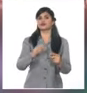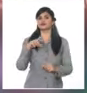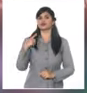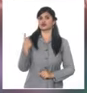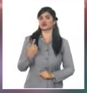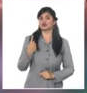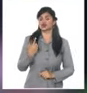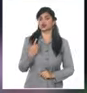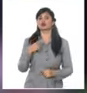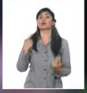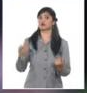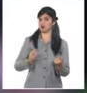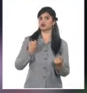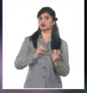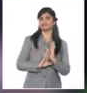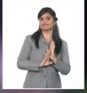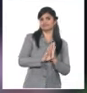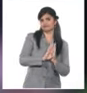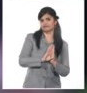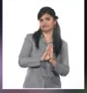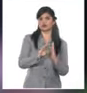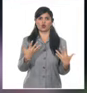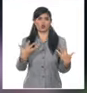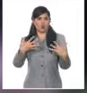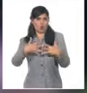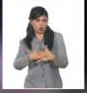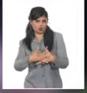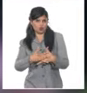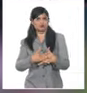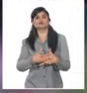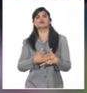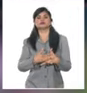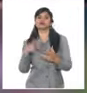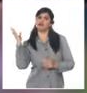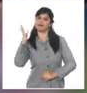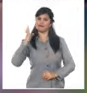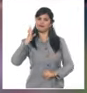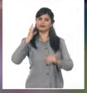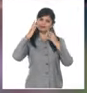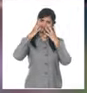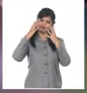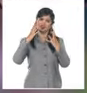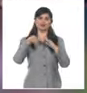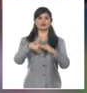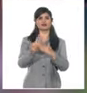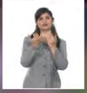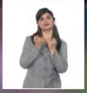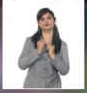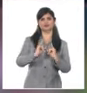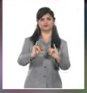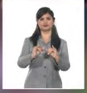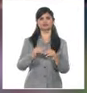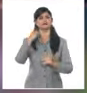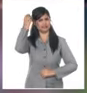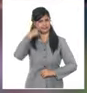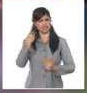adelante apoyándonos en nuestras tradiciones y estoy seguro de que